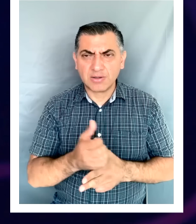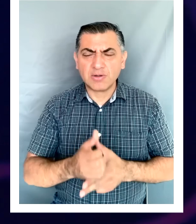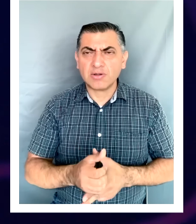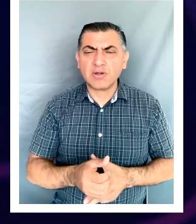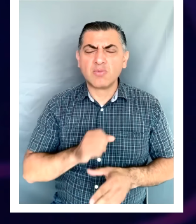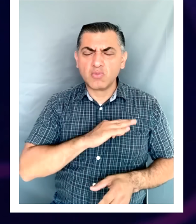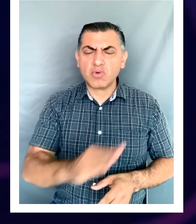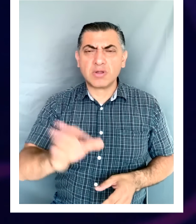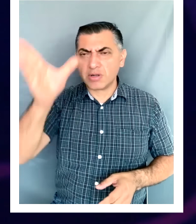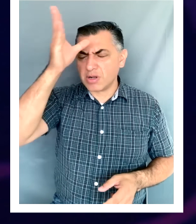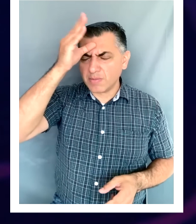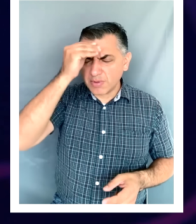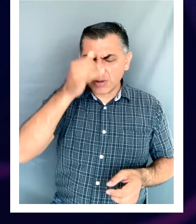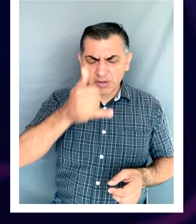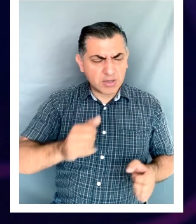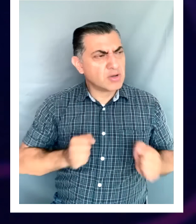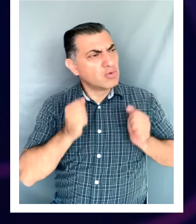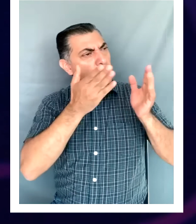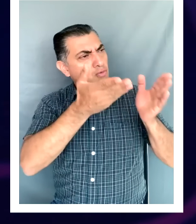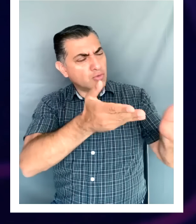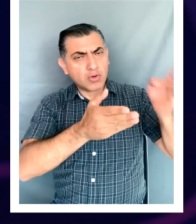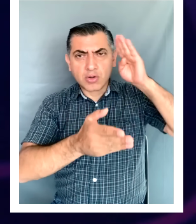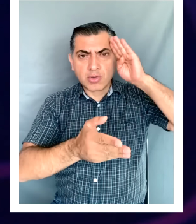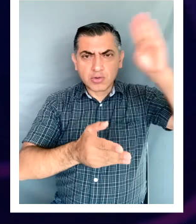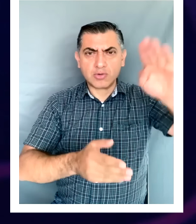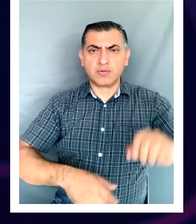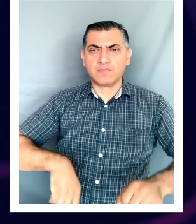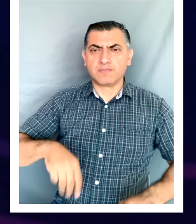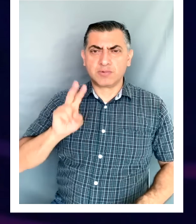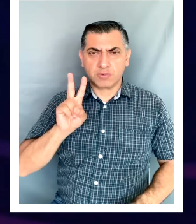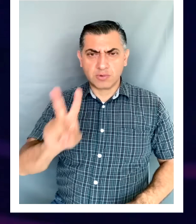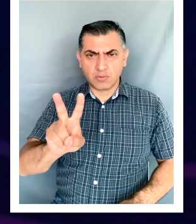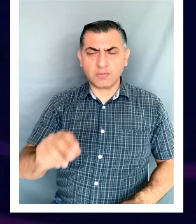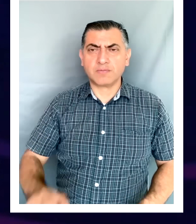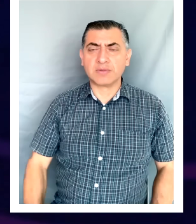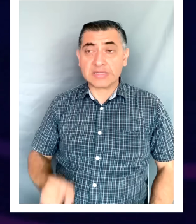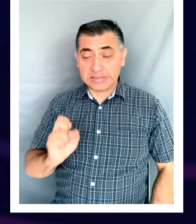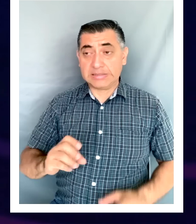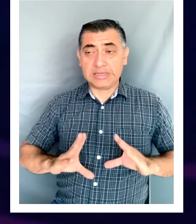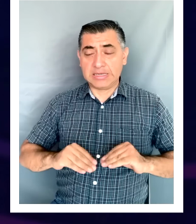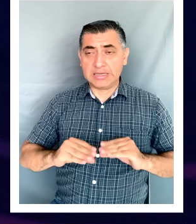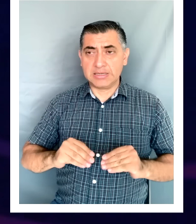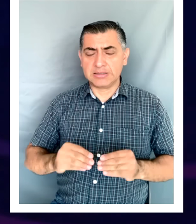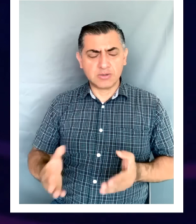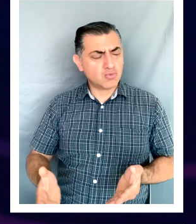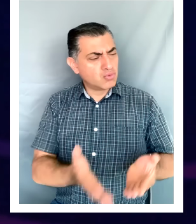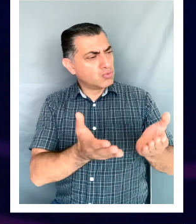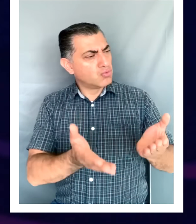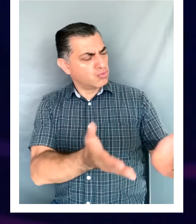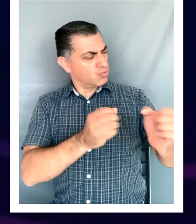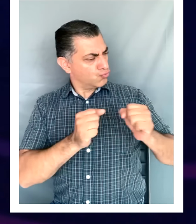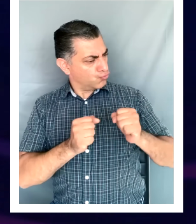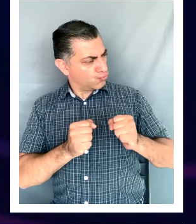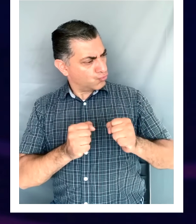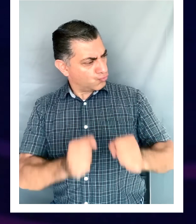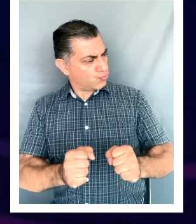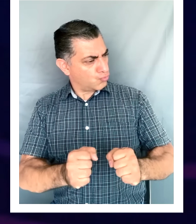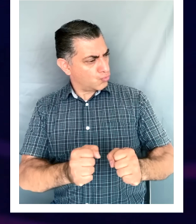confiar completamente en el señor Y en segundo lugar esta instrucción los va a animar a firmar su